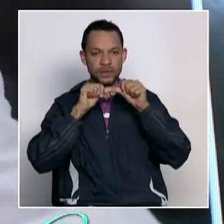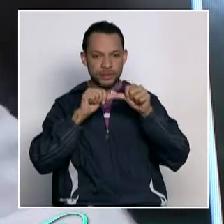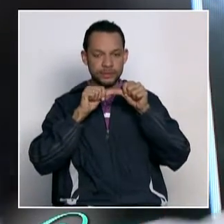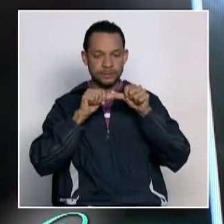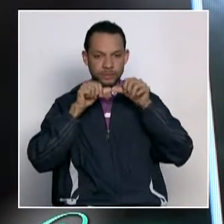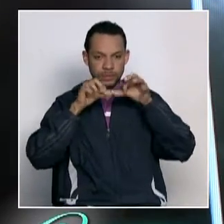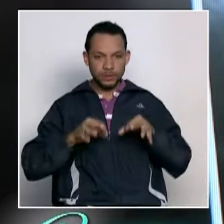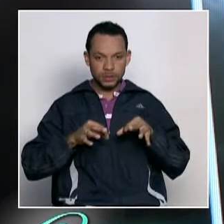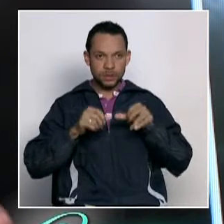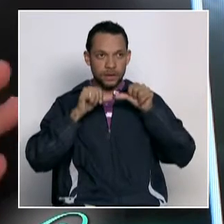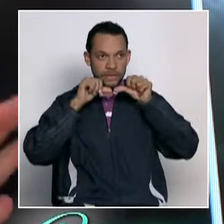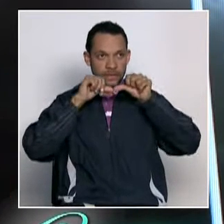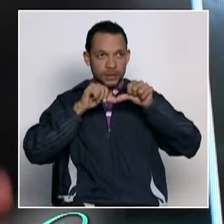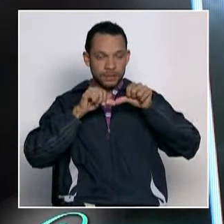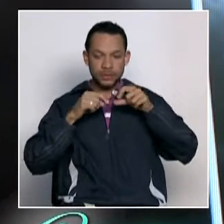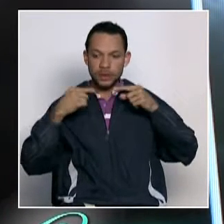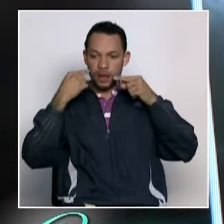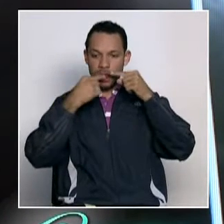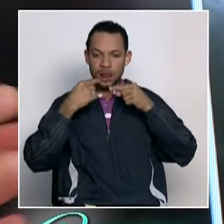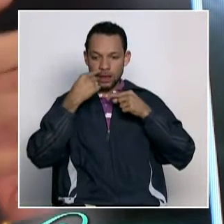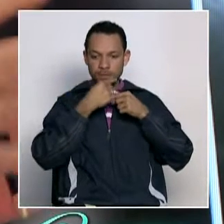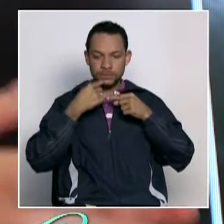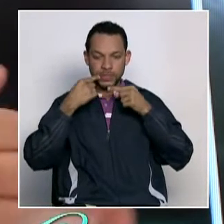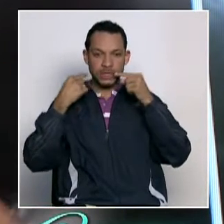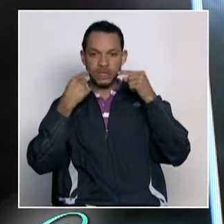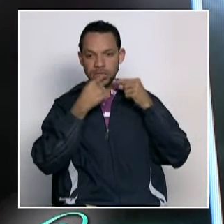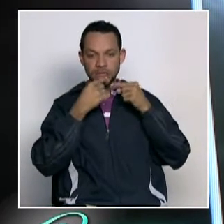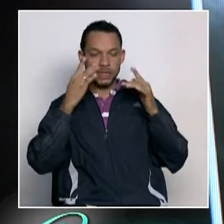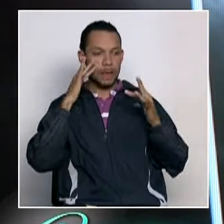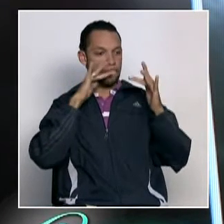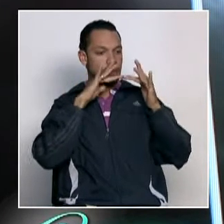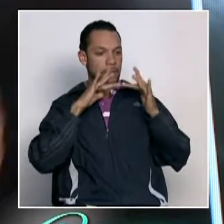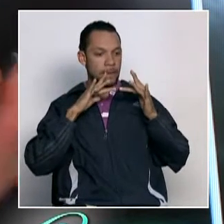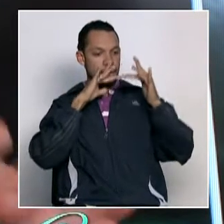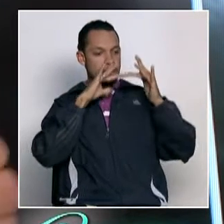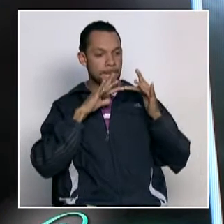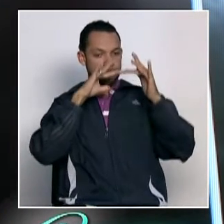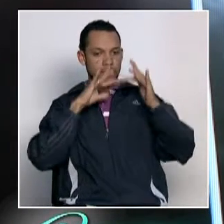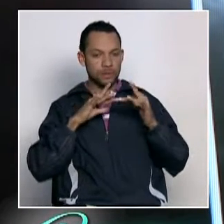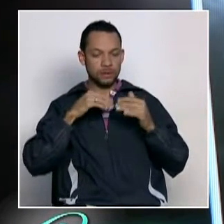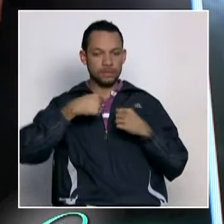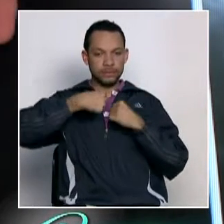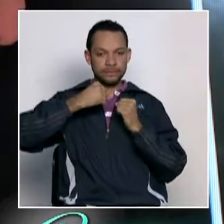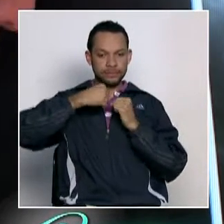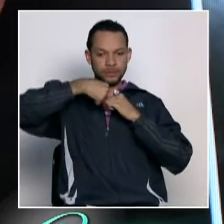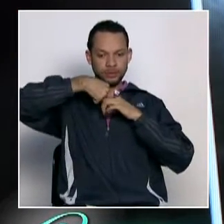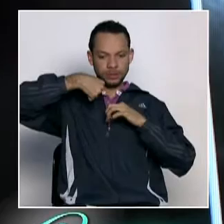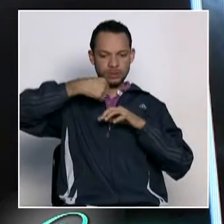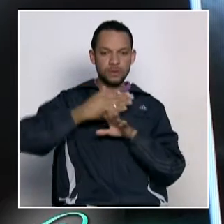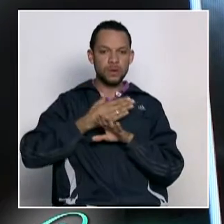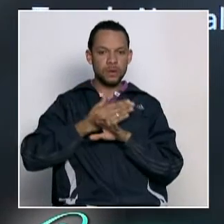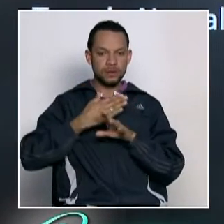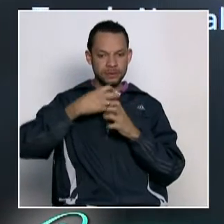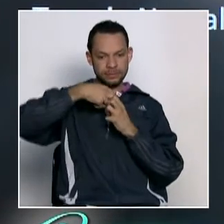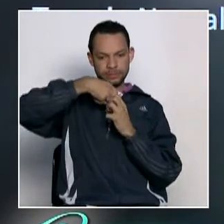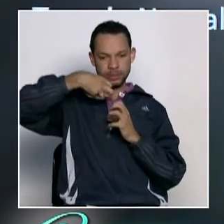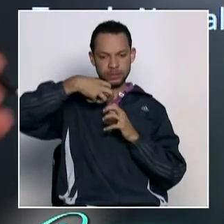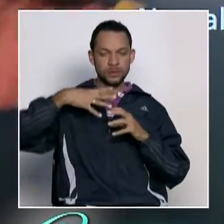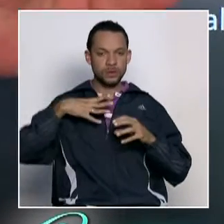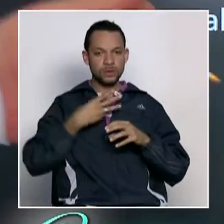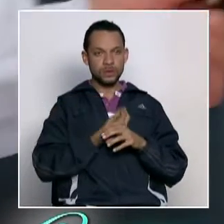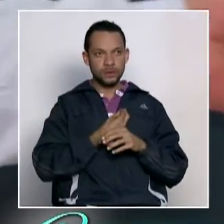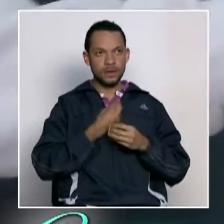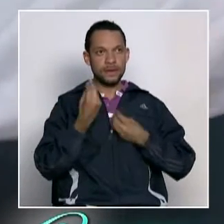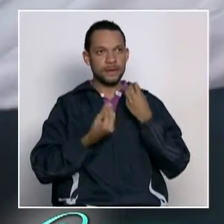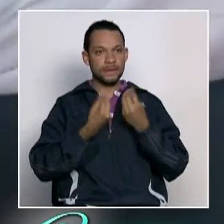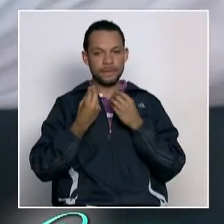la condición de salud oral en general era buena, pero ella seguía con su problema de rodilla y con su problema de ojo. ¿Qué hicimos nosotros?